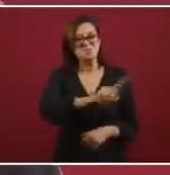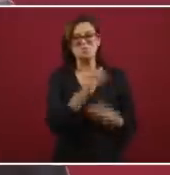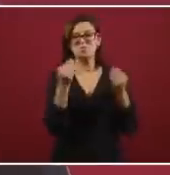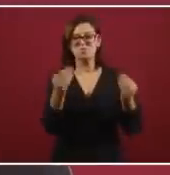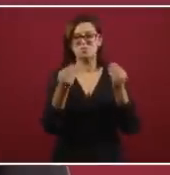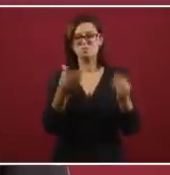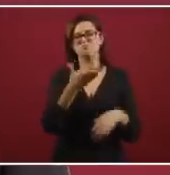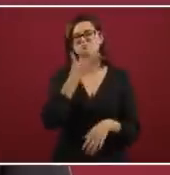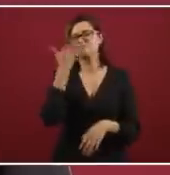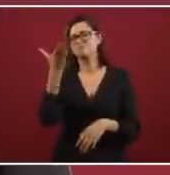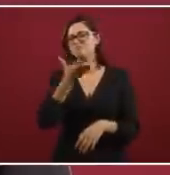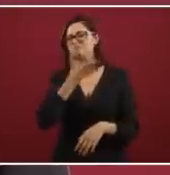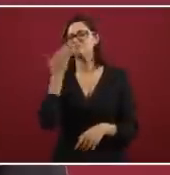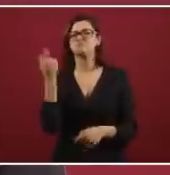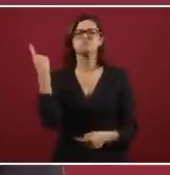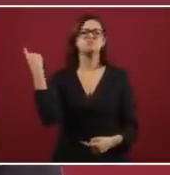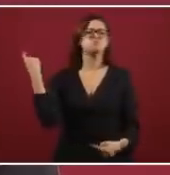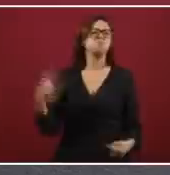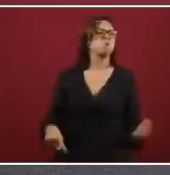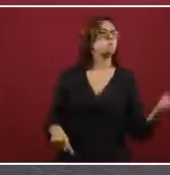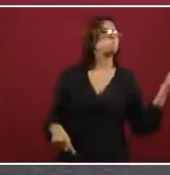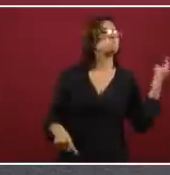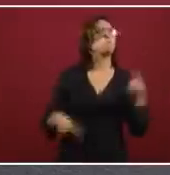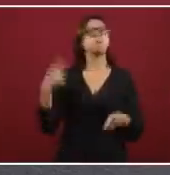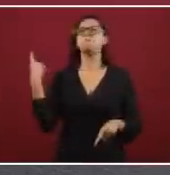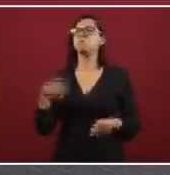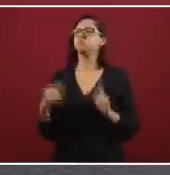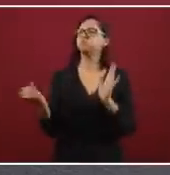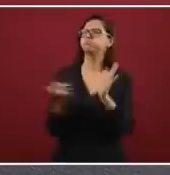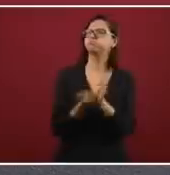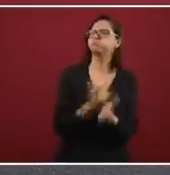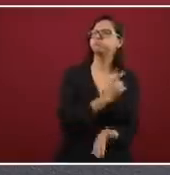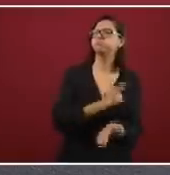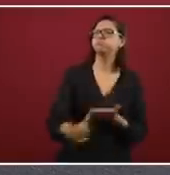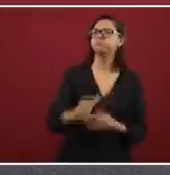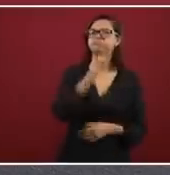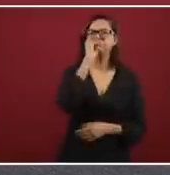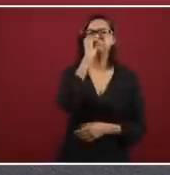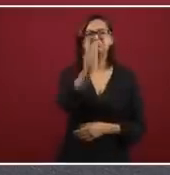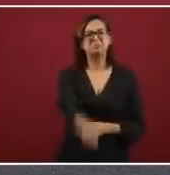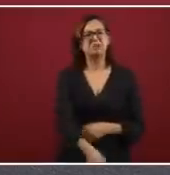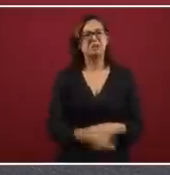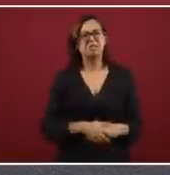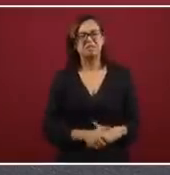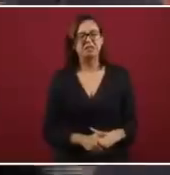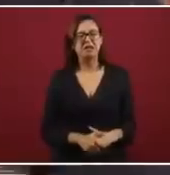a mandar, a no pagar impuestos, y todavía